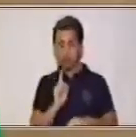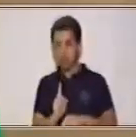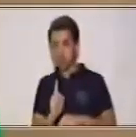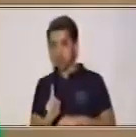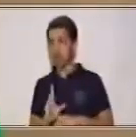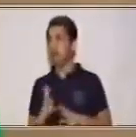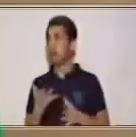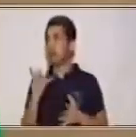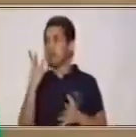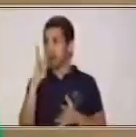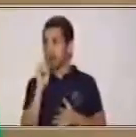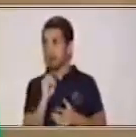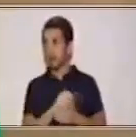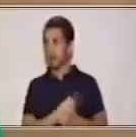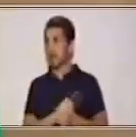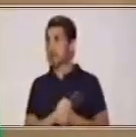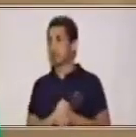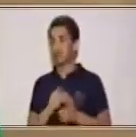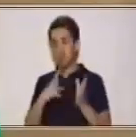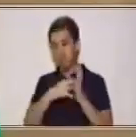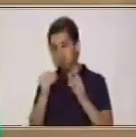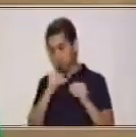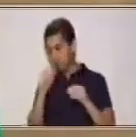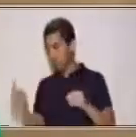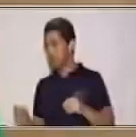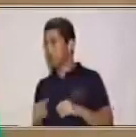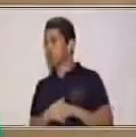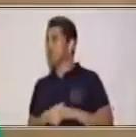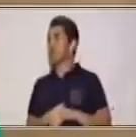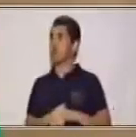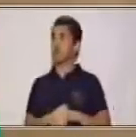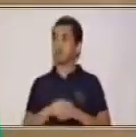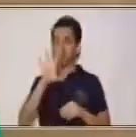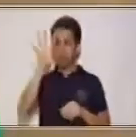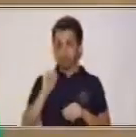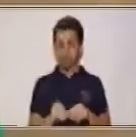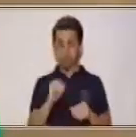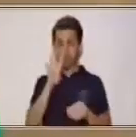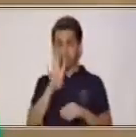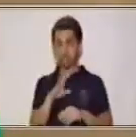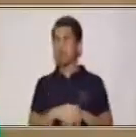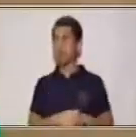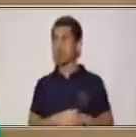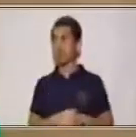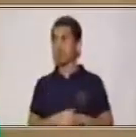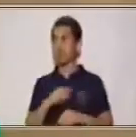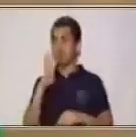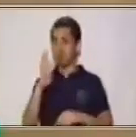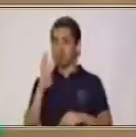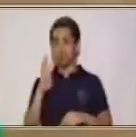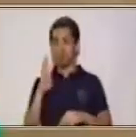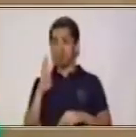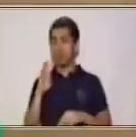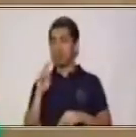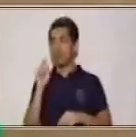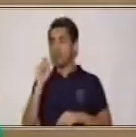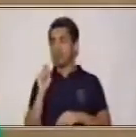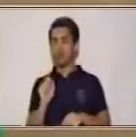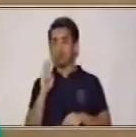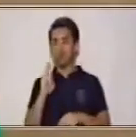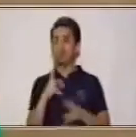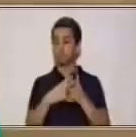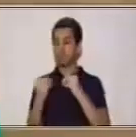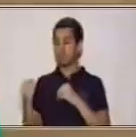queda 40. Lo copiamos, copiamos el 4. 4 dividido 2 nos queda